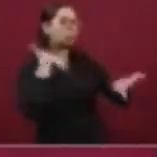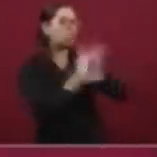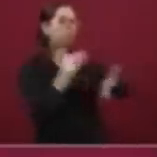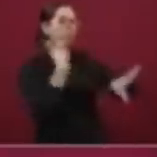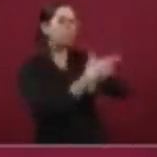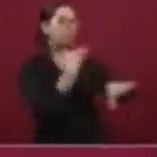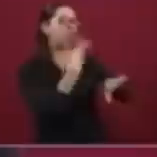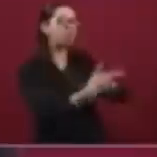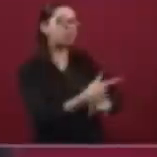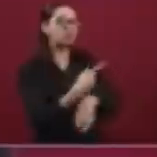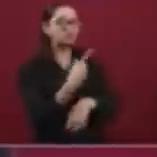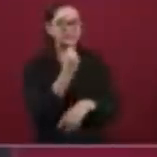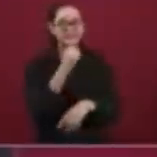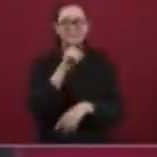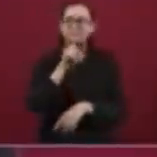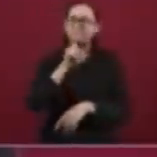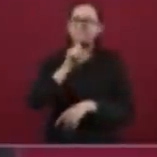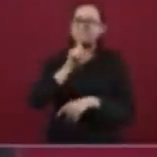y